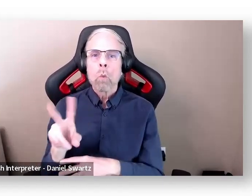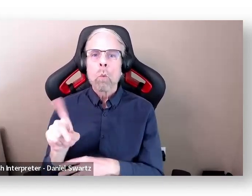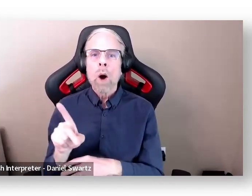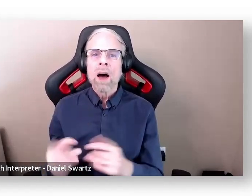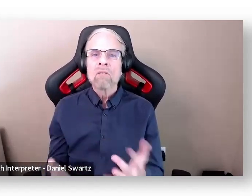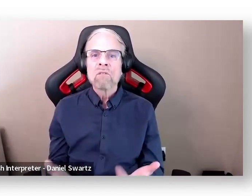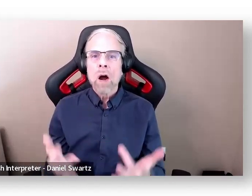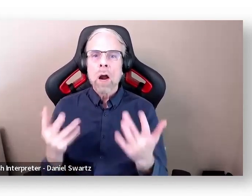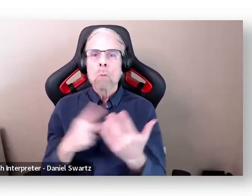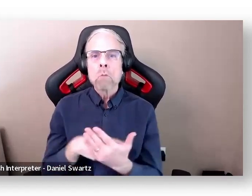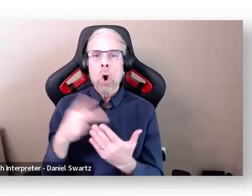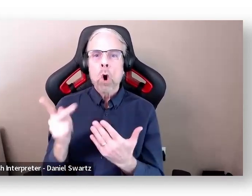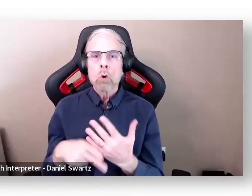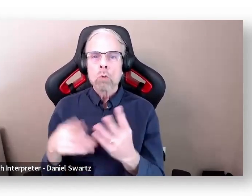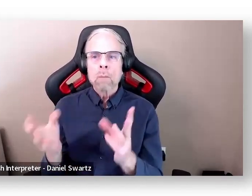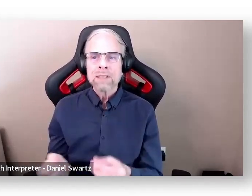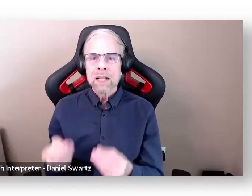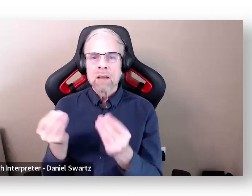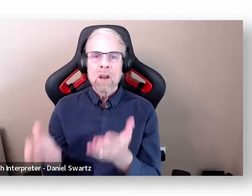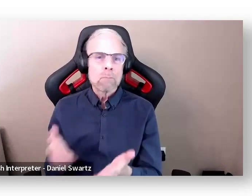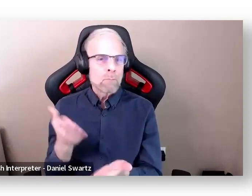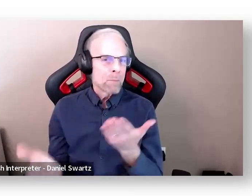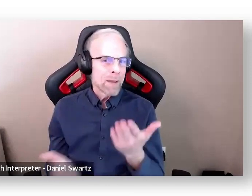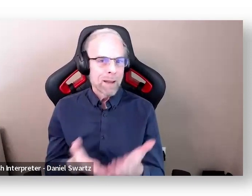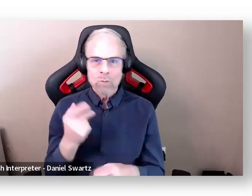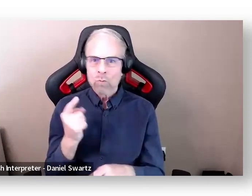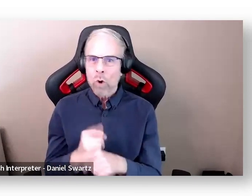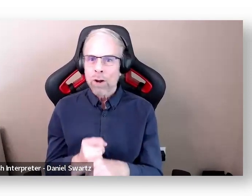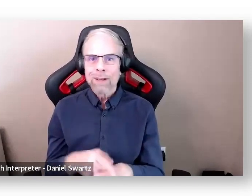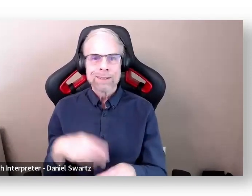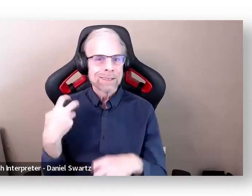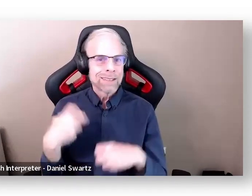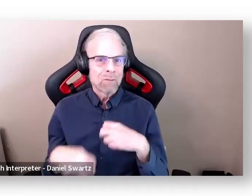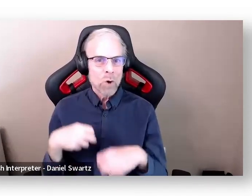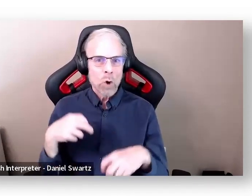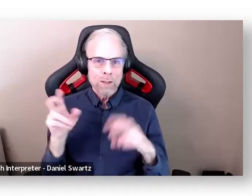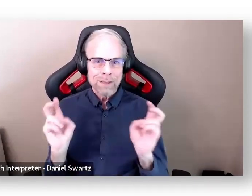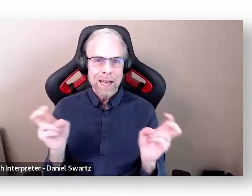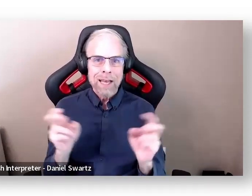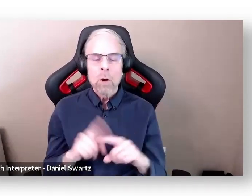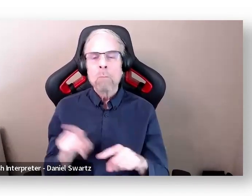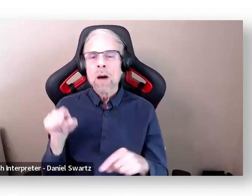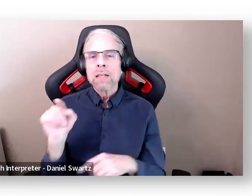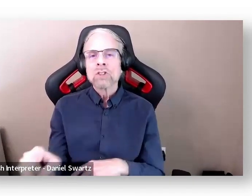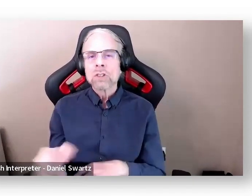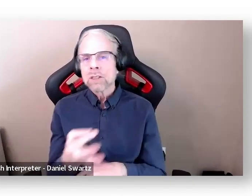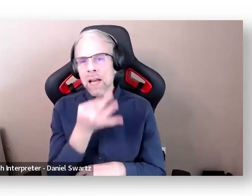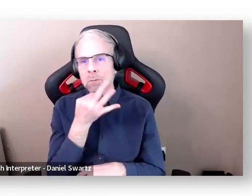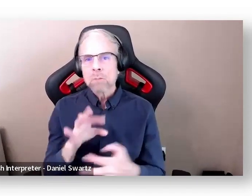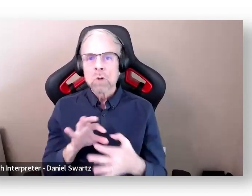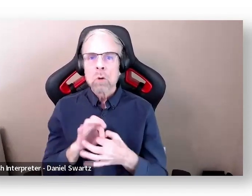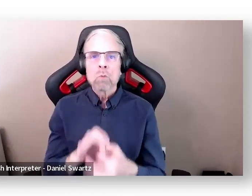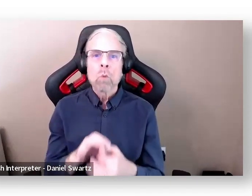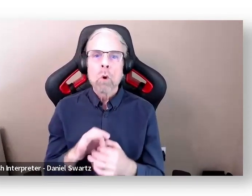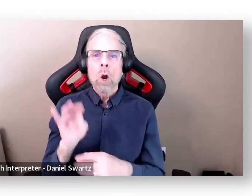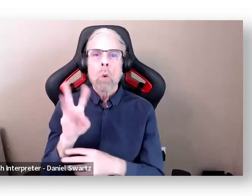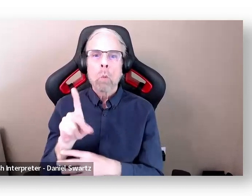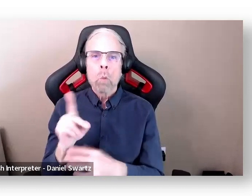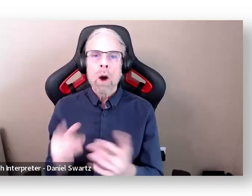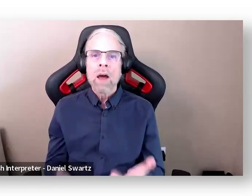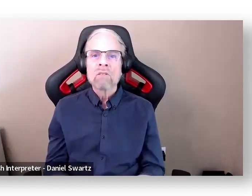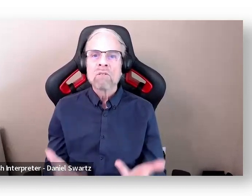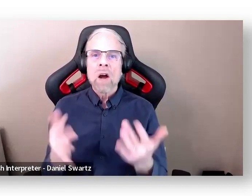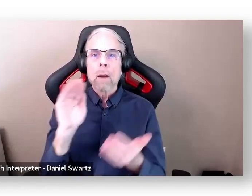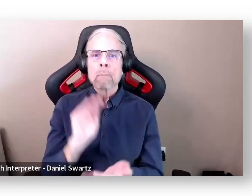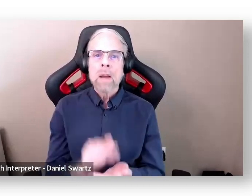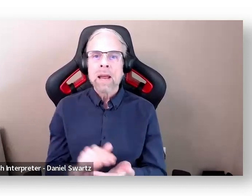que pueden usar. Entonces también tenemos a Megan Buckner, que es la directora de ejecución del programa de mitigación de incendios forestales.